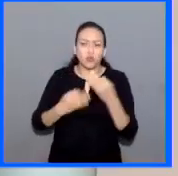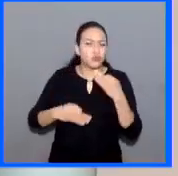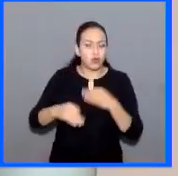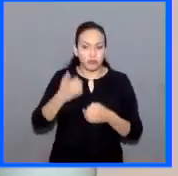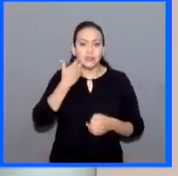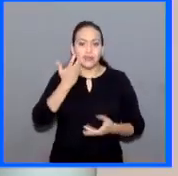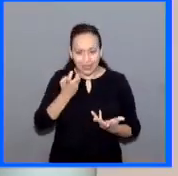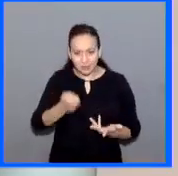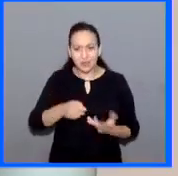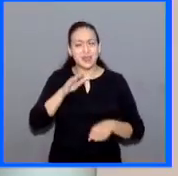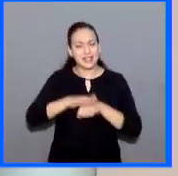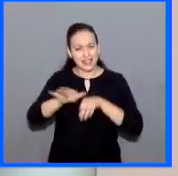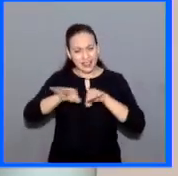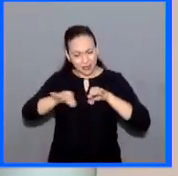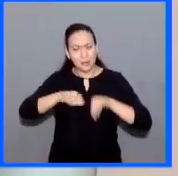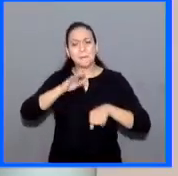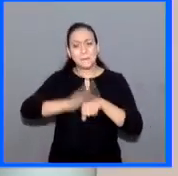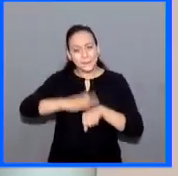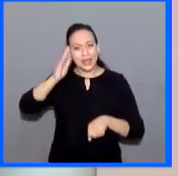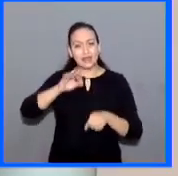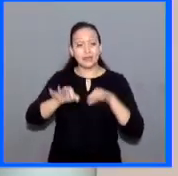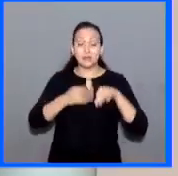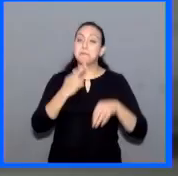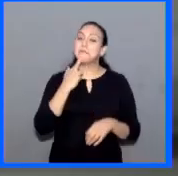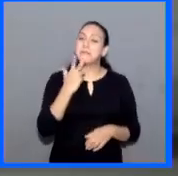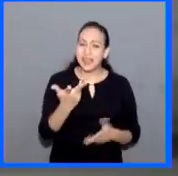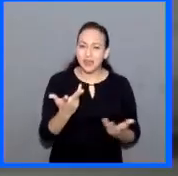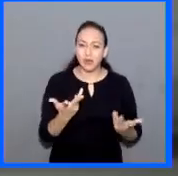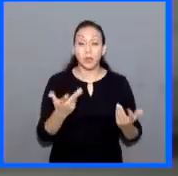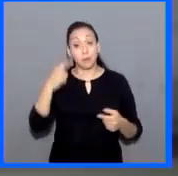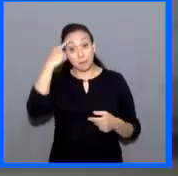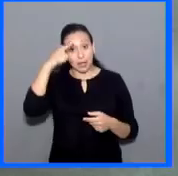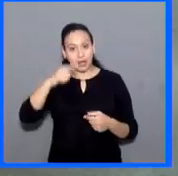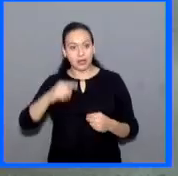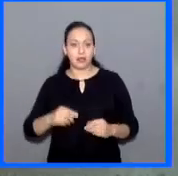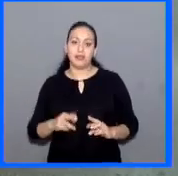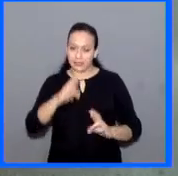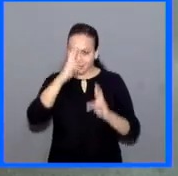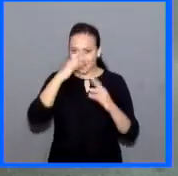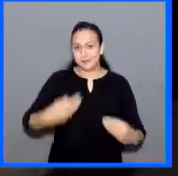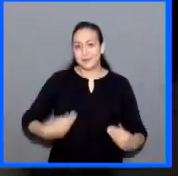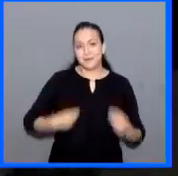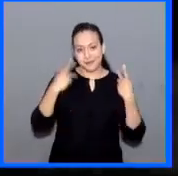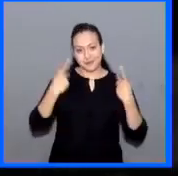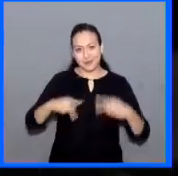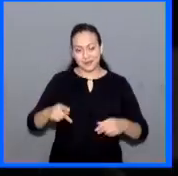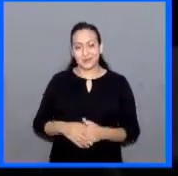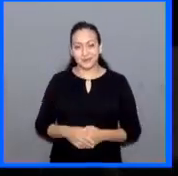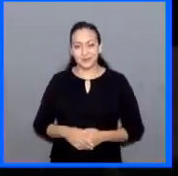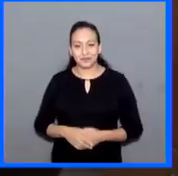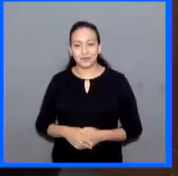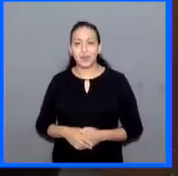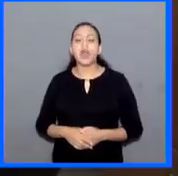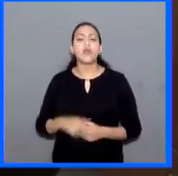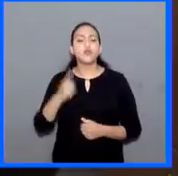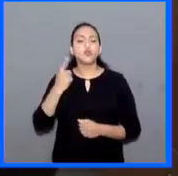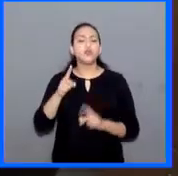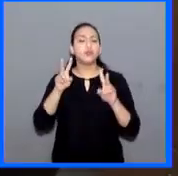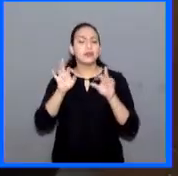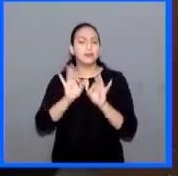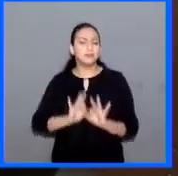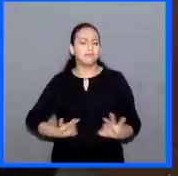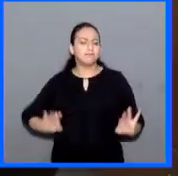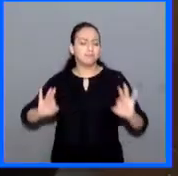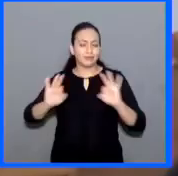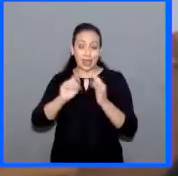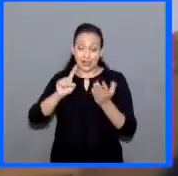trabajo, mejor trabajo en condiciones dignas. Afirmó que una de las materias más importantes en el mundo del derecho